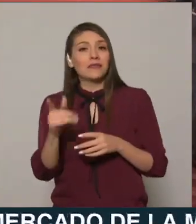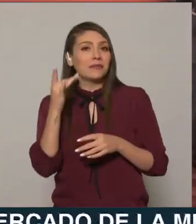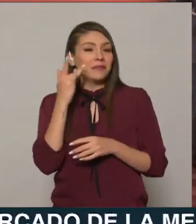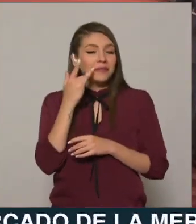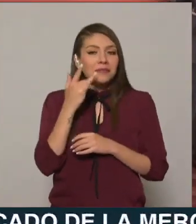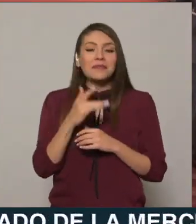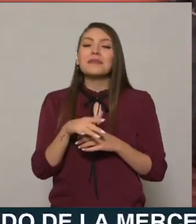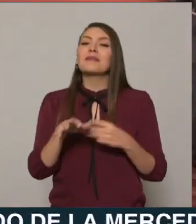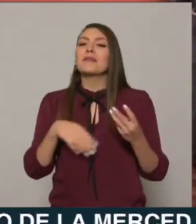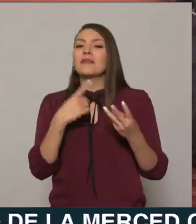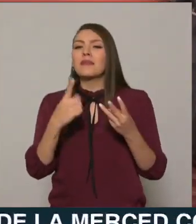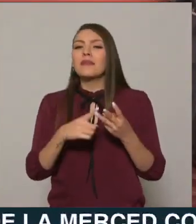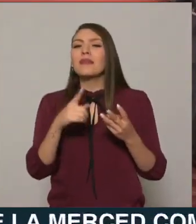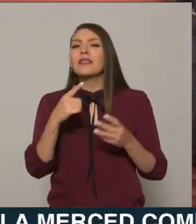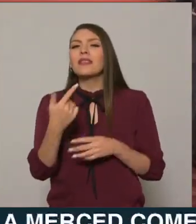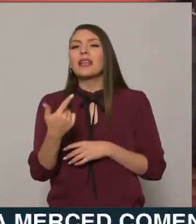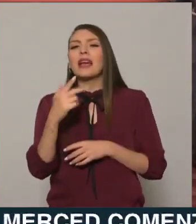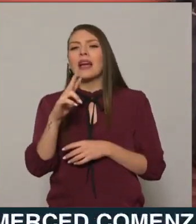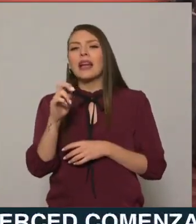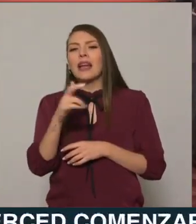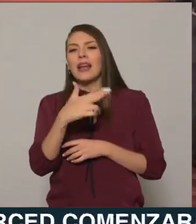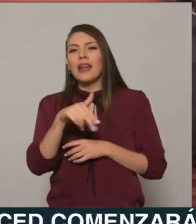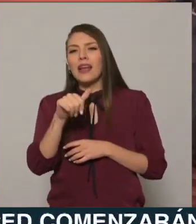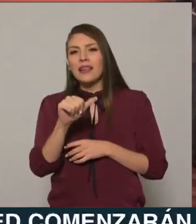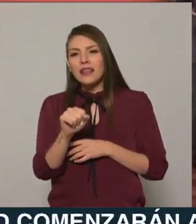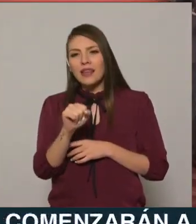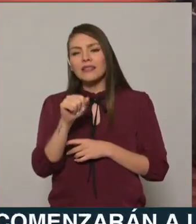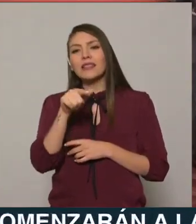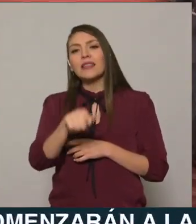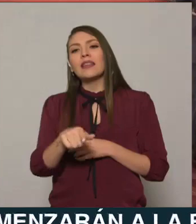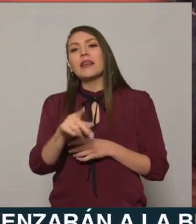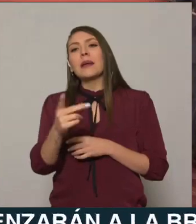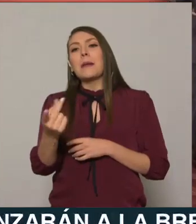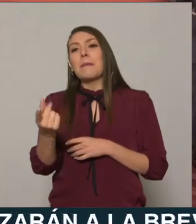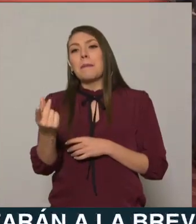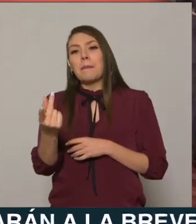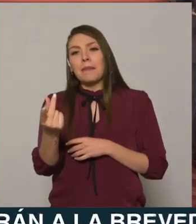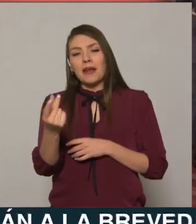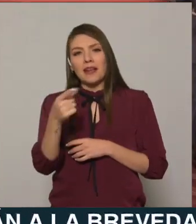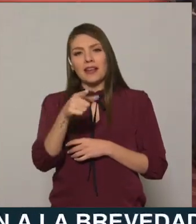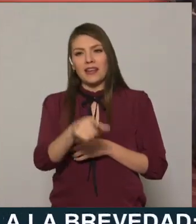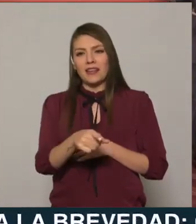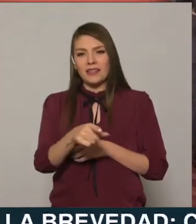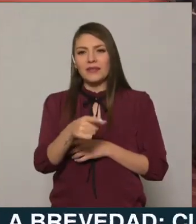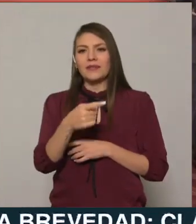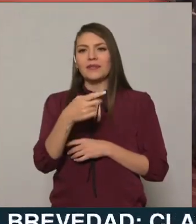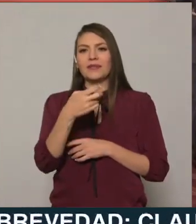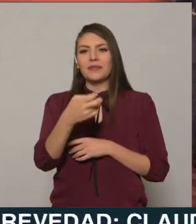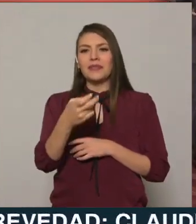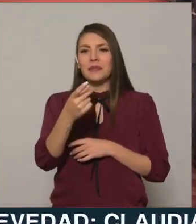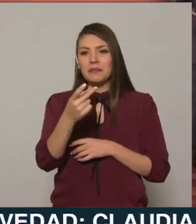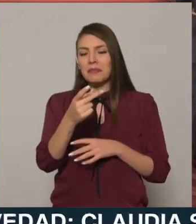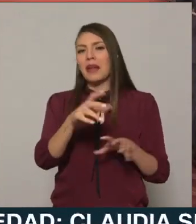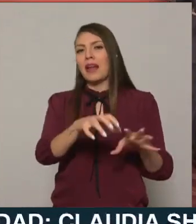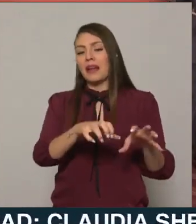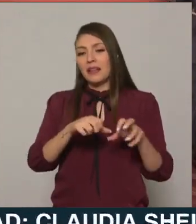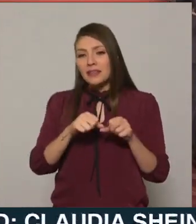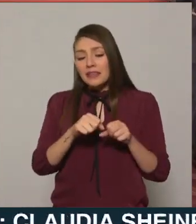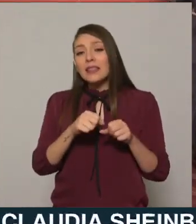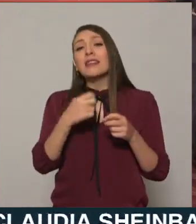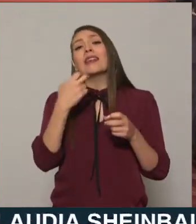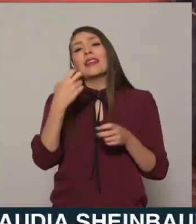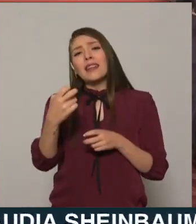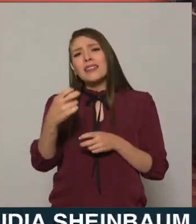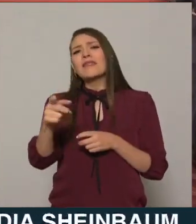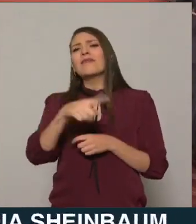a Greñas, que es un perro que lo adoptó. Ay, a ver, Greñas. Mira. Greñas es un perro adoptado. Y entonces la idea de esto